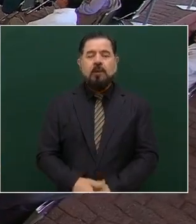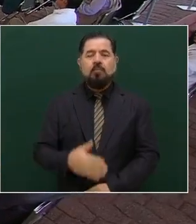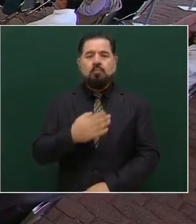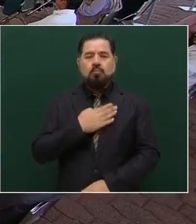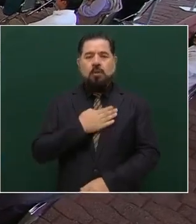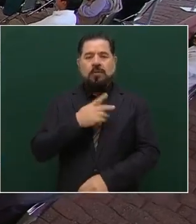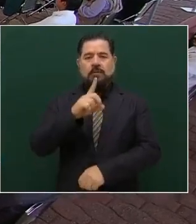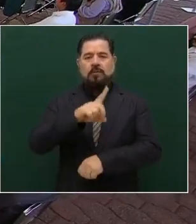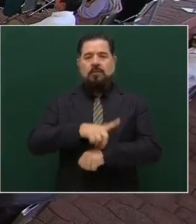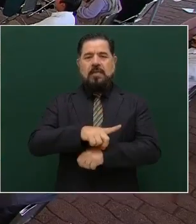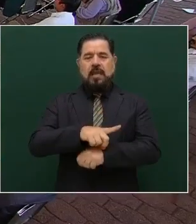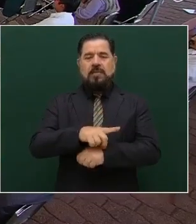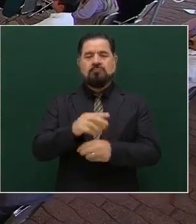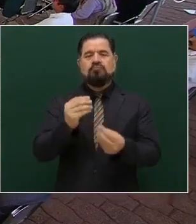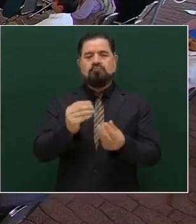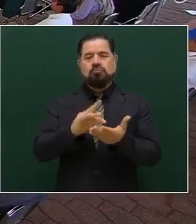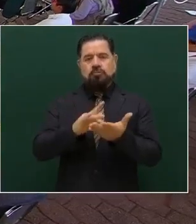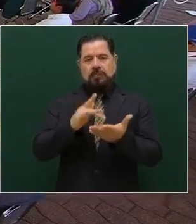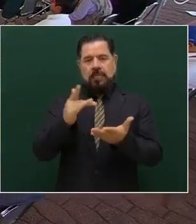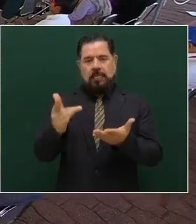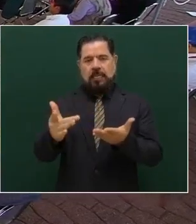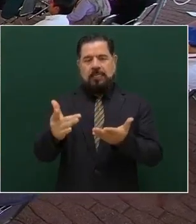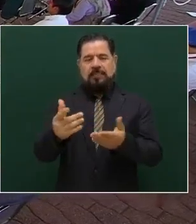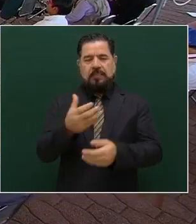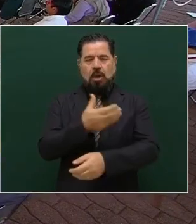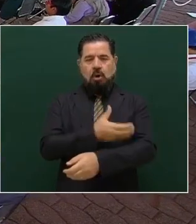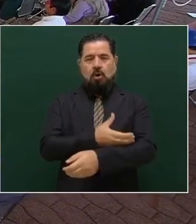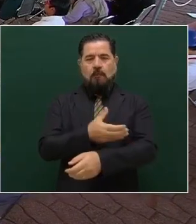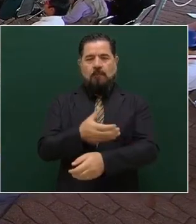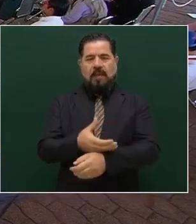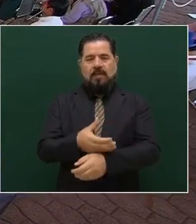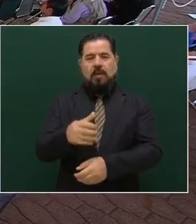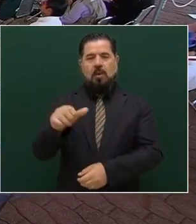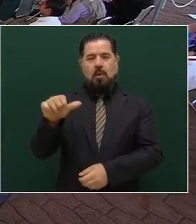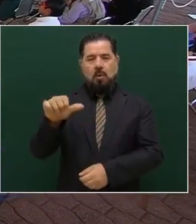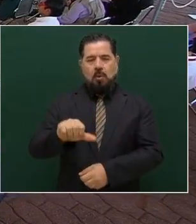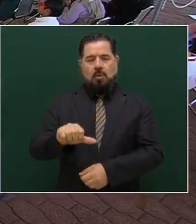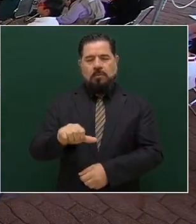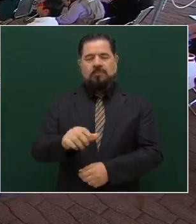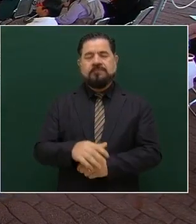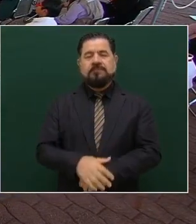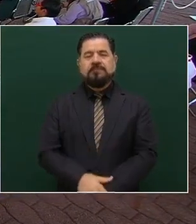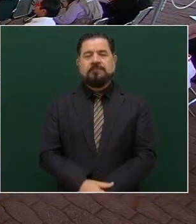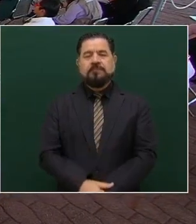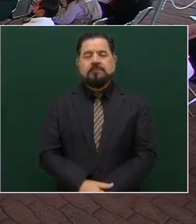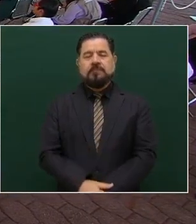Buenos días, gracias por acompañarnos el día de hoy, gracias.